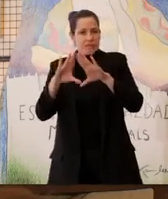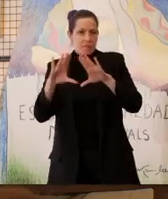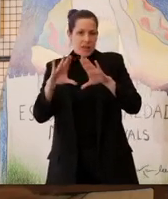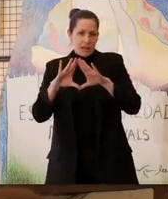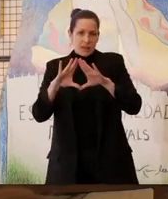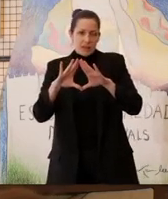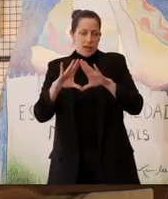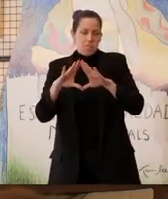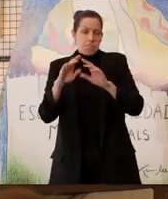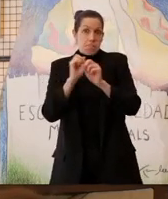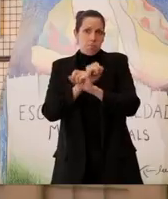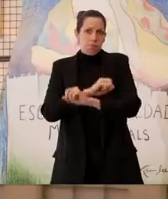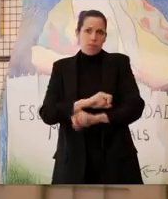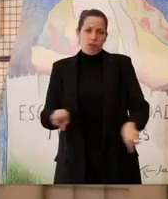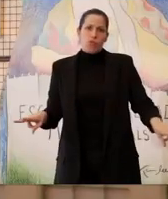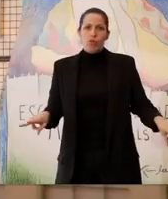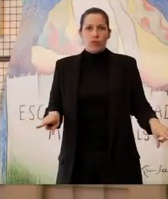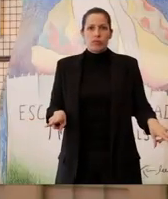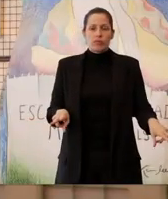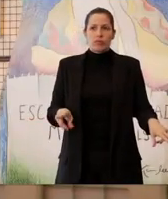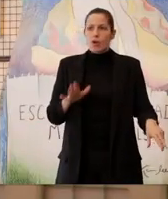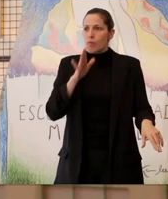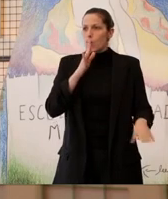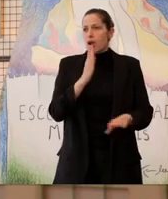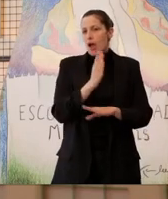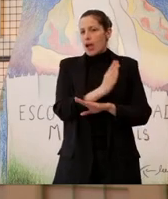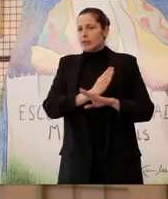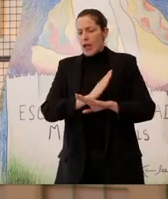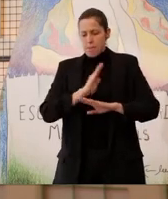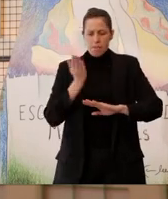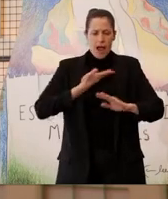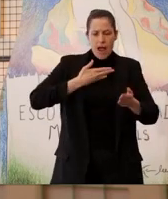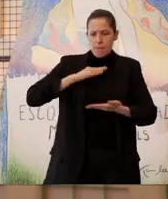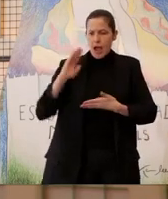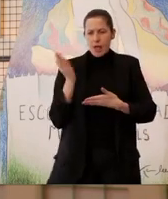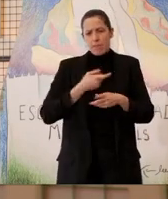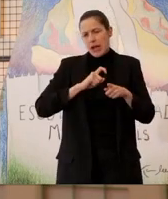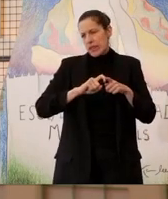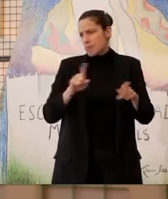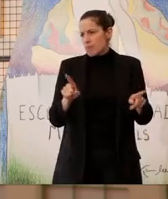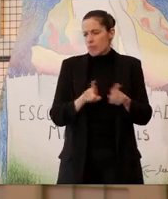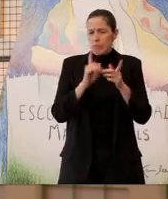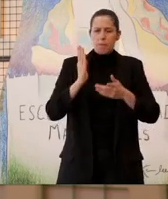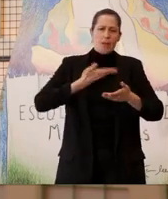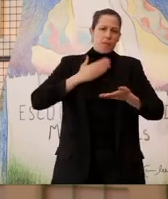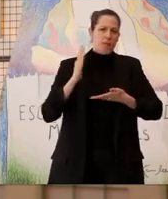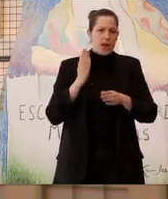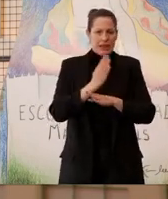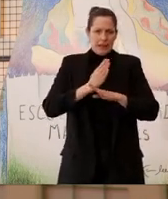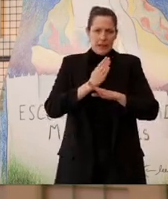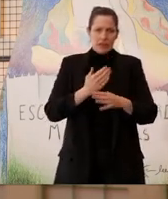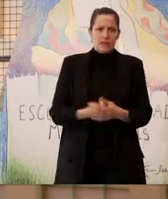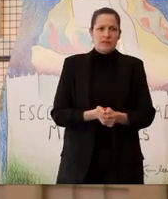exposición tremenda a sufrir todo tipo de deslegitimación de prestigio y de ataques de todo